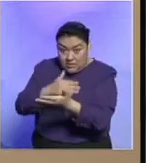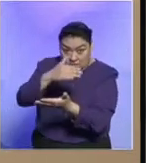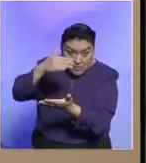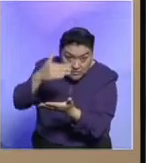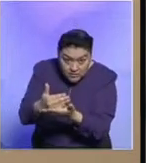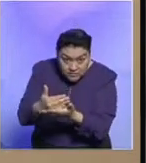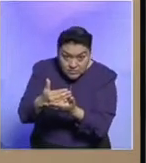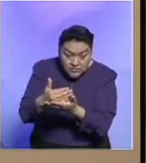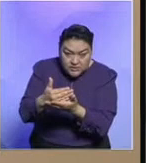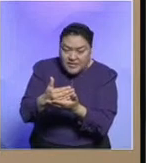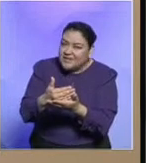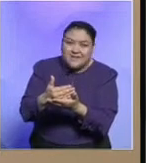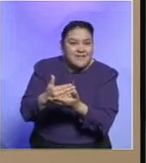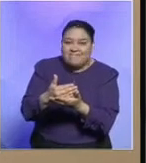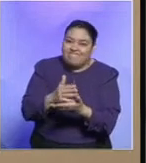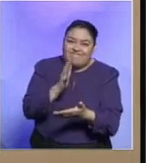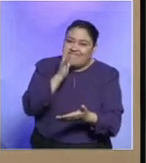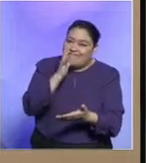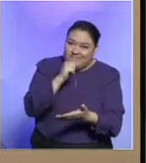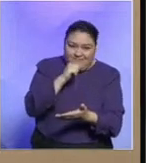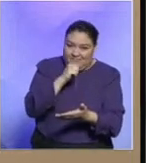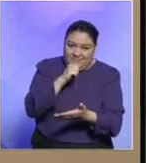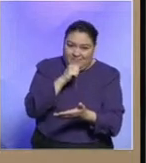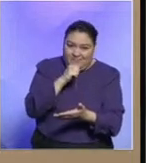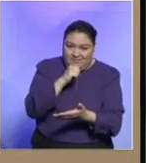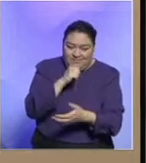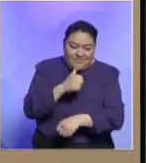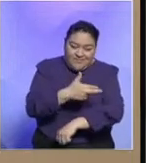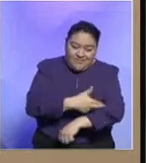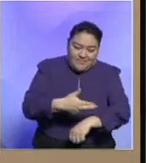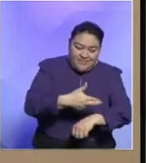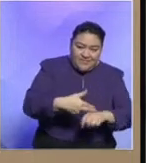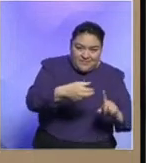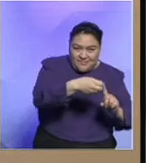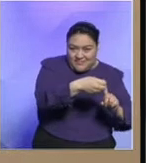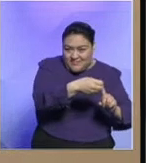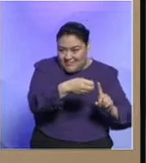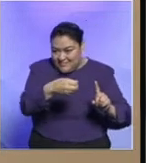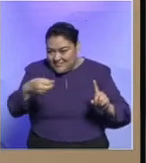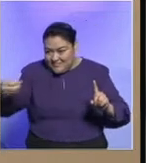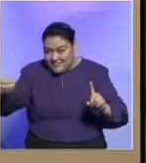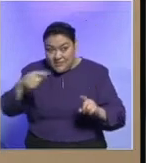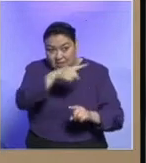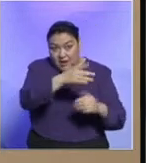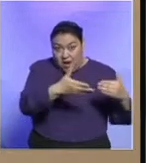su actuación en relación con el proceso